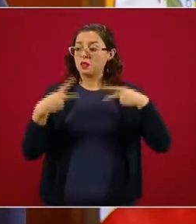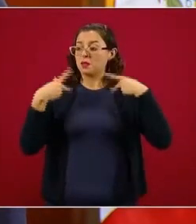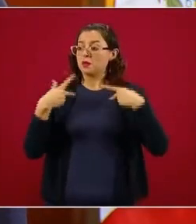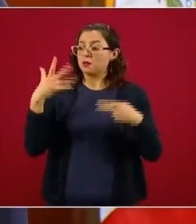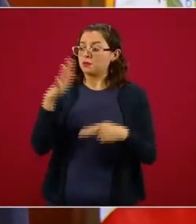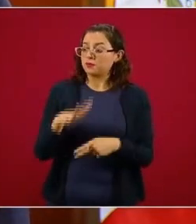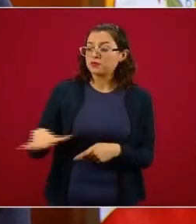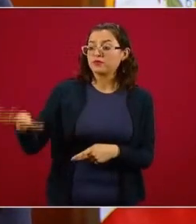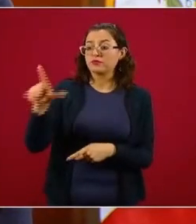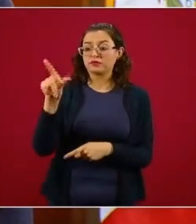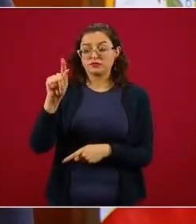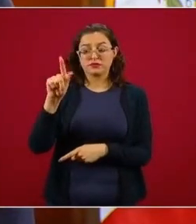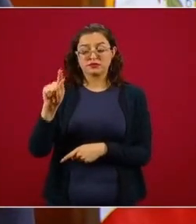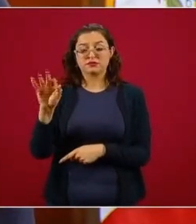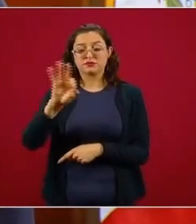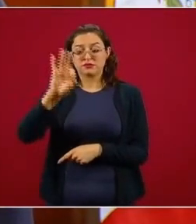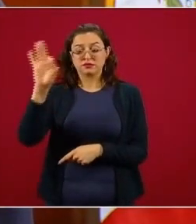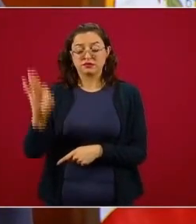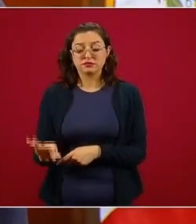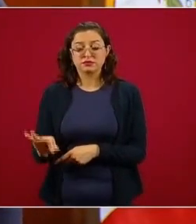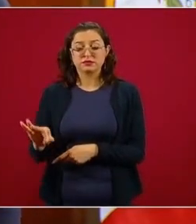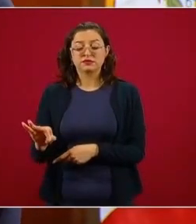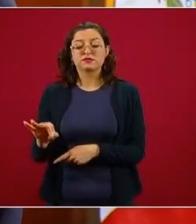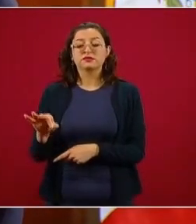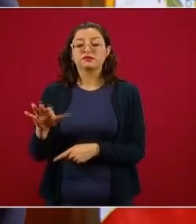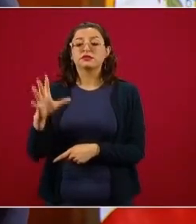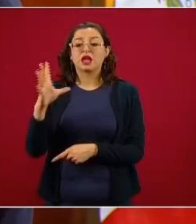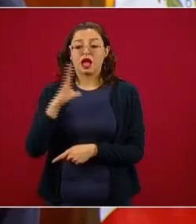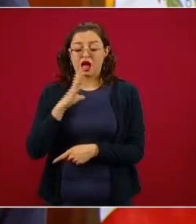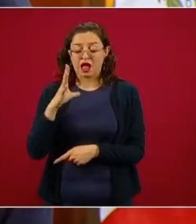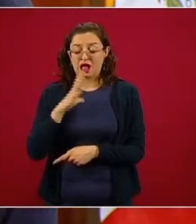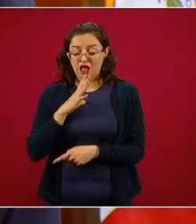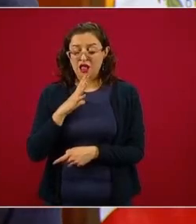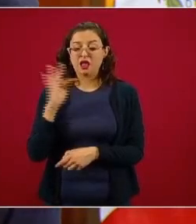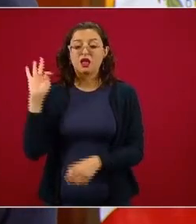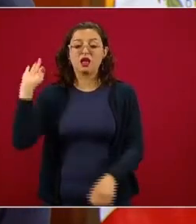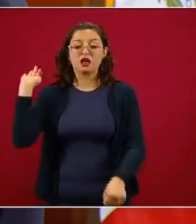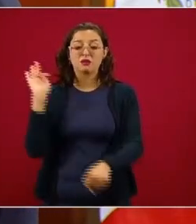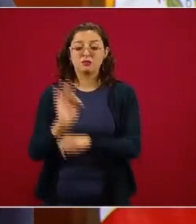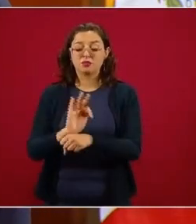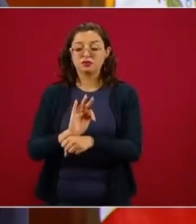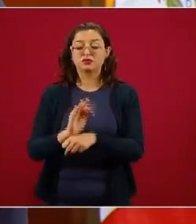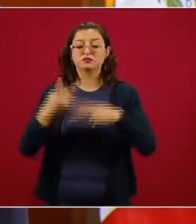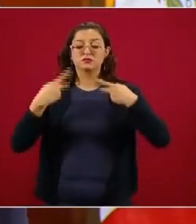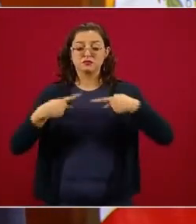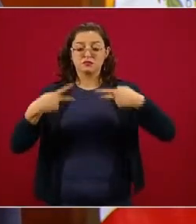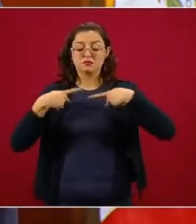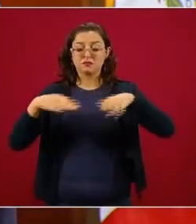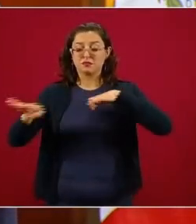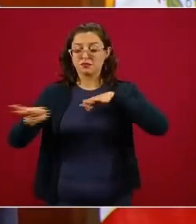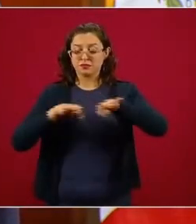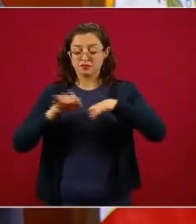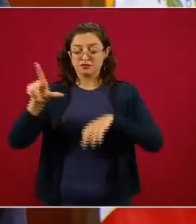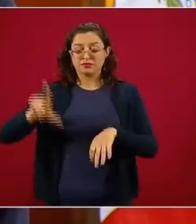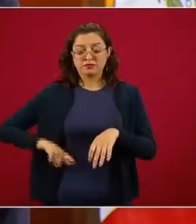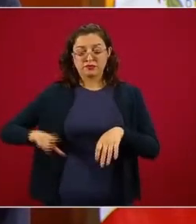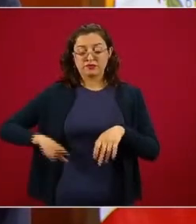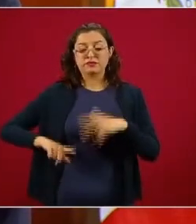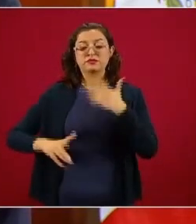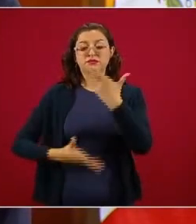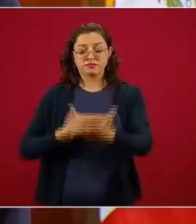población preferente se contempla también la protección a los trabajadores al servicio del